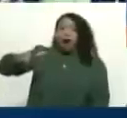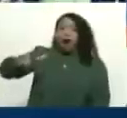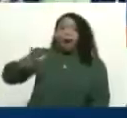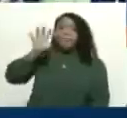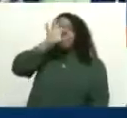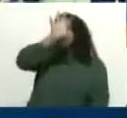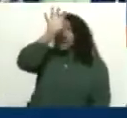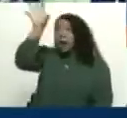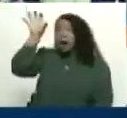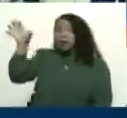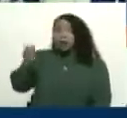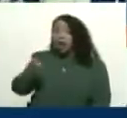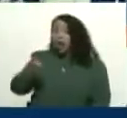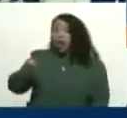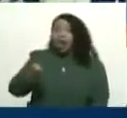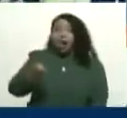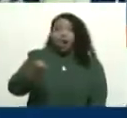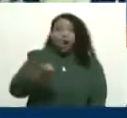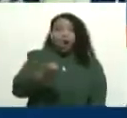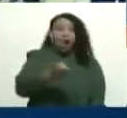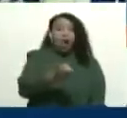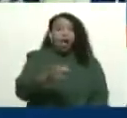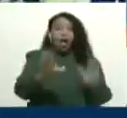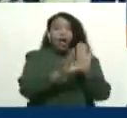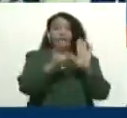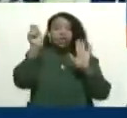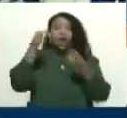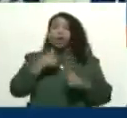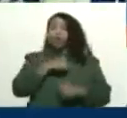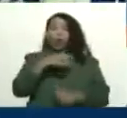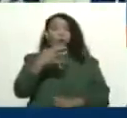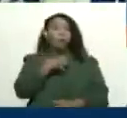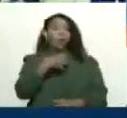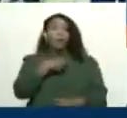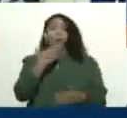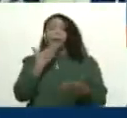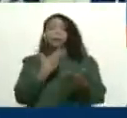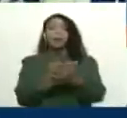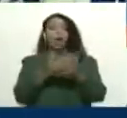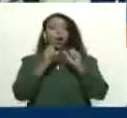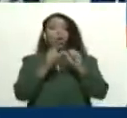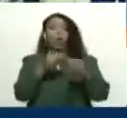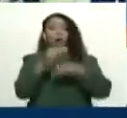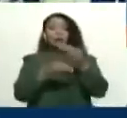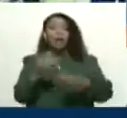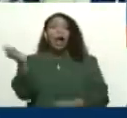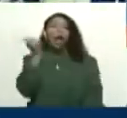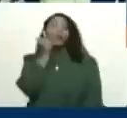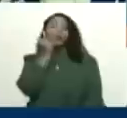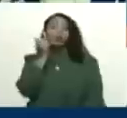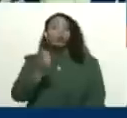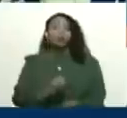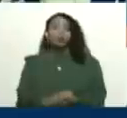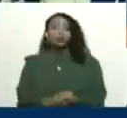naciones, países, constituciones, y nosotros no lo podemos permitir que sigan estos abusos.